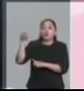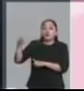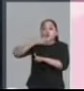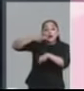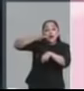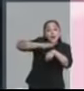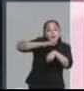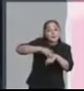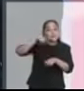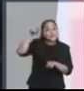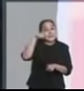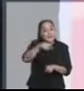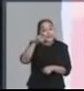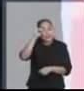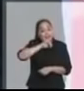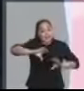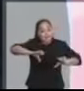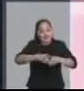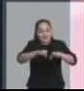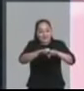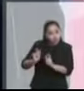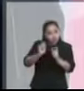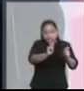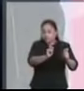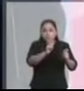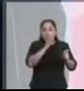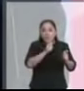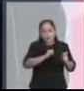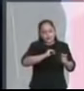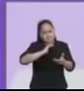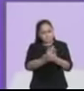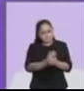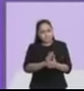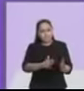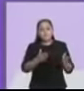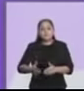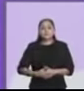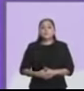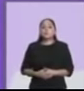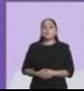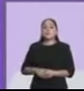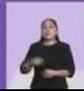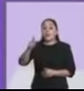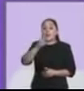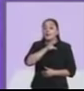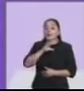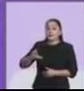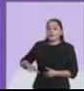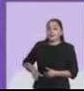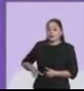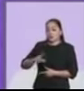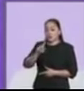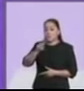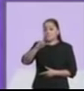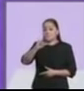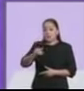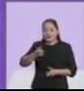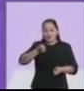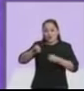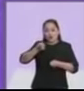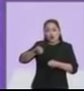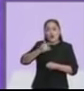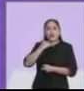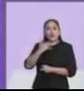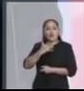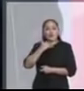de tu gabinete. ¿Por qué no explicas la contradicción? Candidato, el PRI no tiene el monopolio de la corrupción. Los